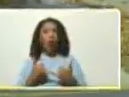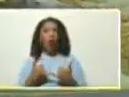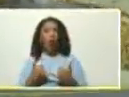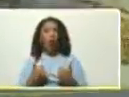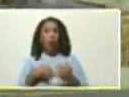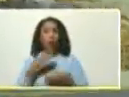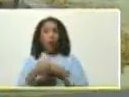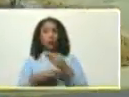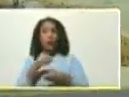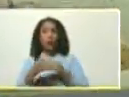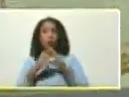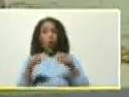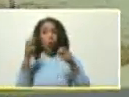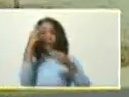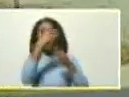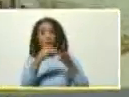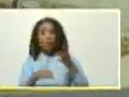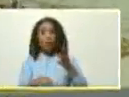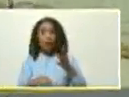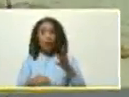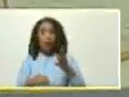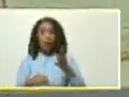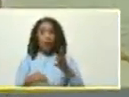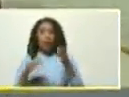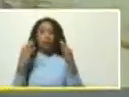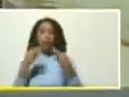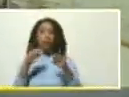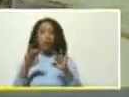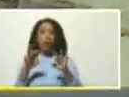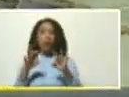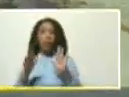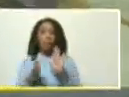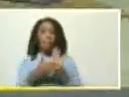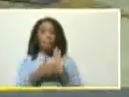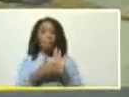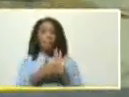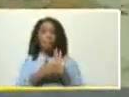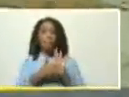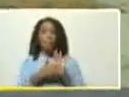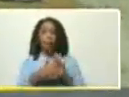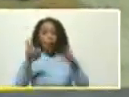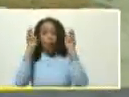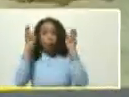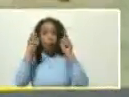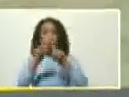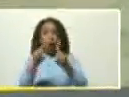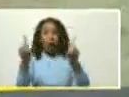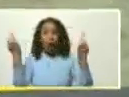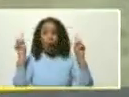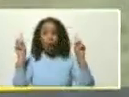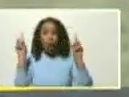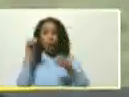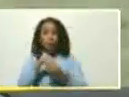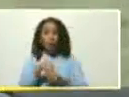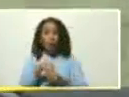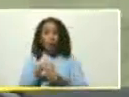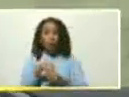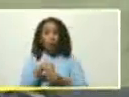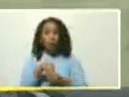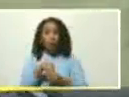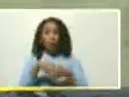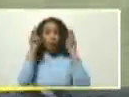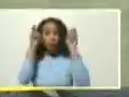son todos materiales biodegradables y materiales apegados a lo que es el tema del ambiente, dentro del